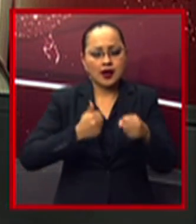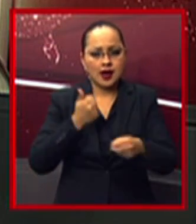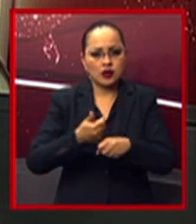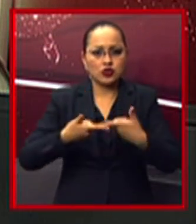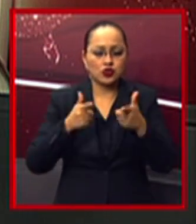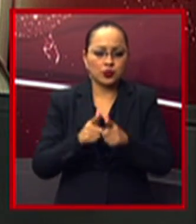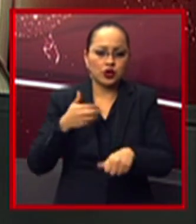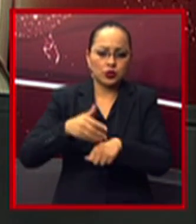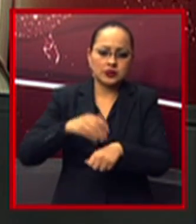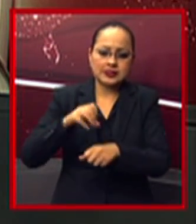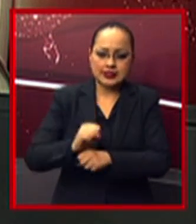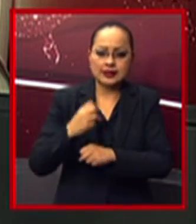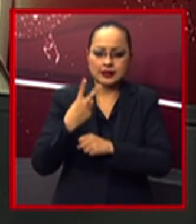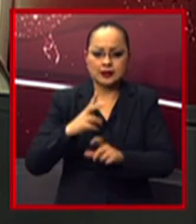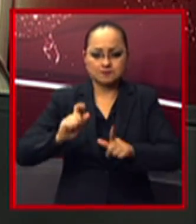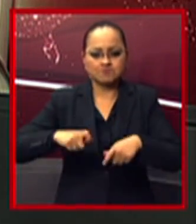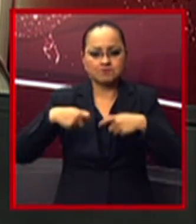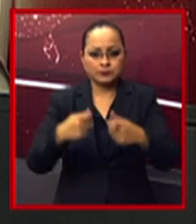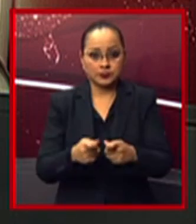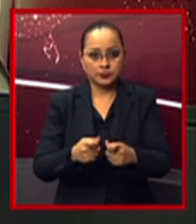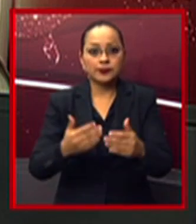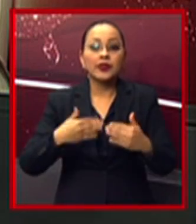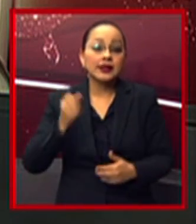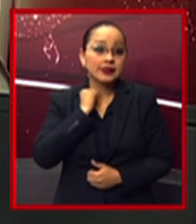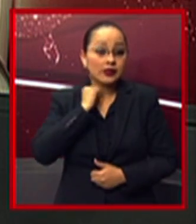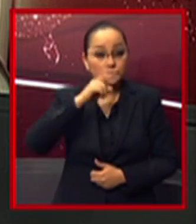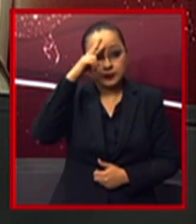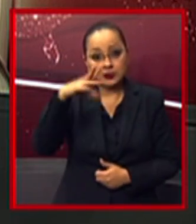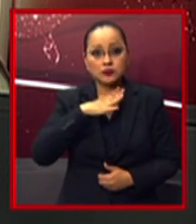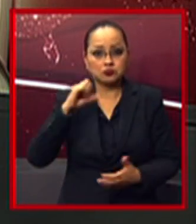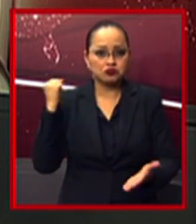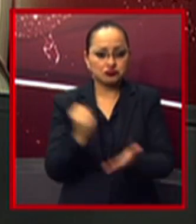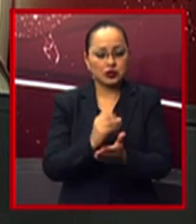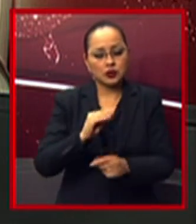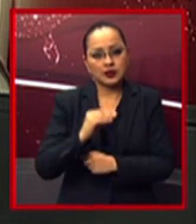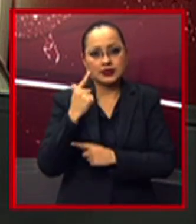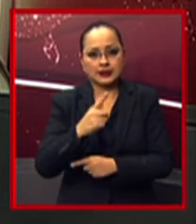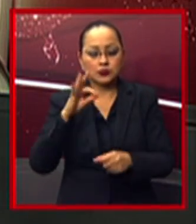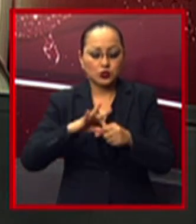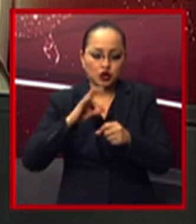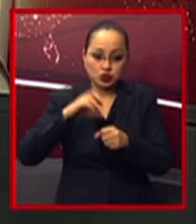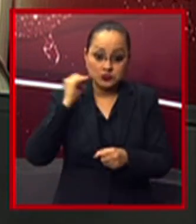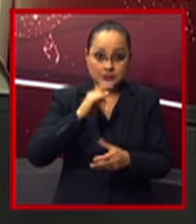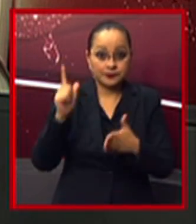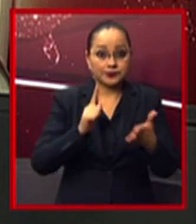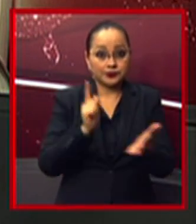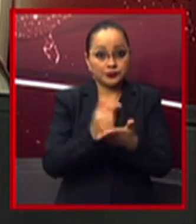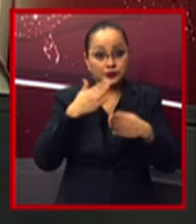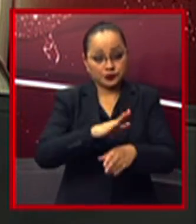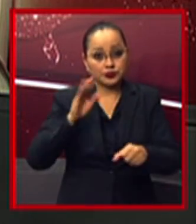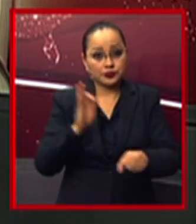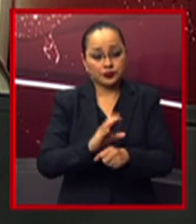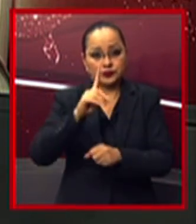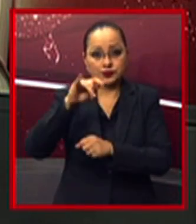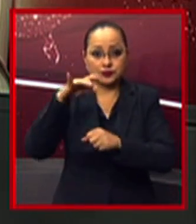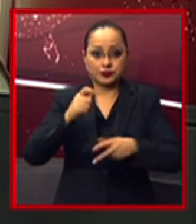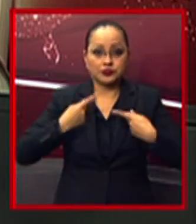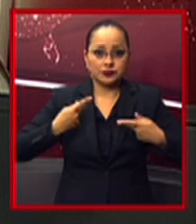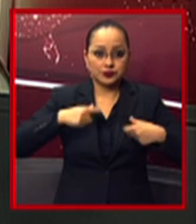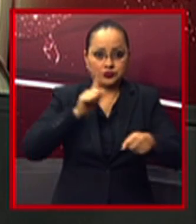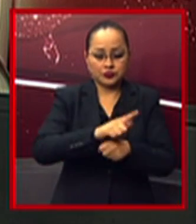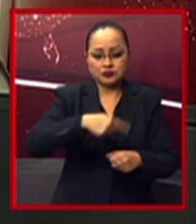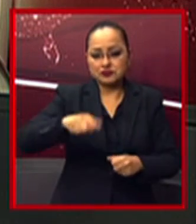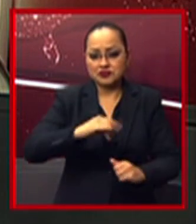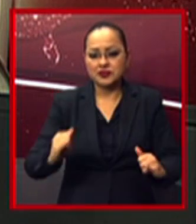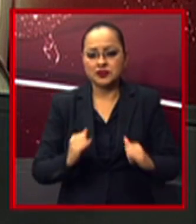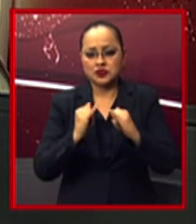de la 63ª legislatura. El Senado de la República avaló con 97 votos a favor la Ley General de Protección de Datos Personales en